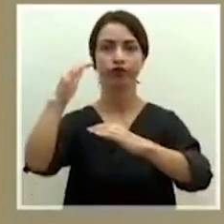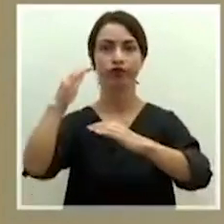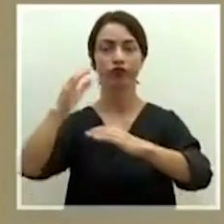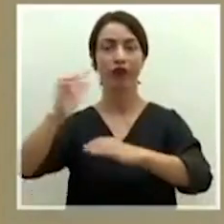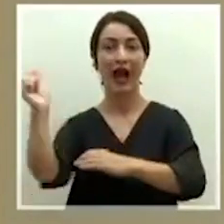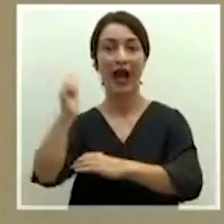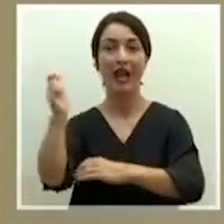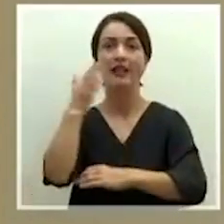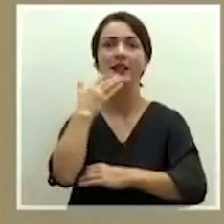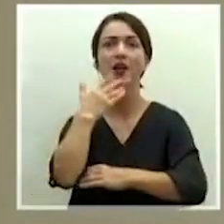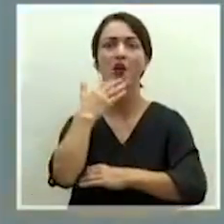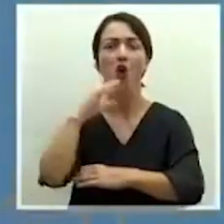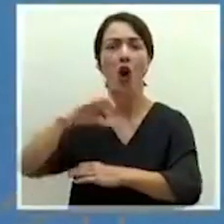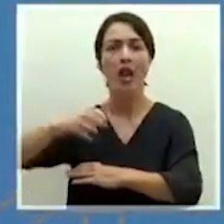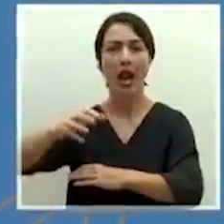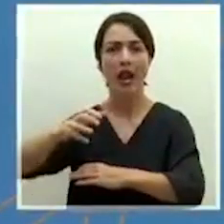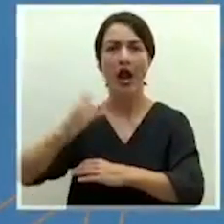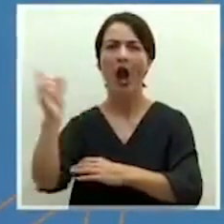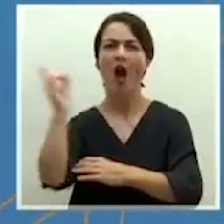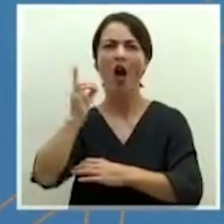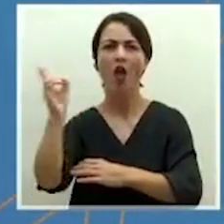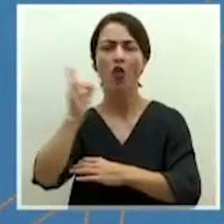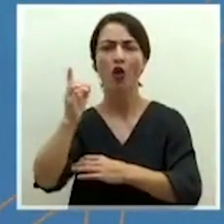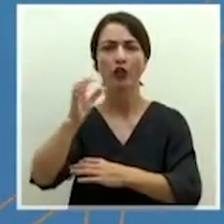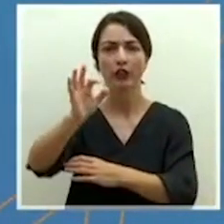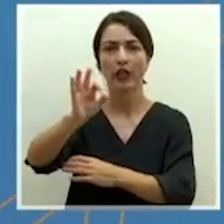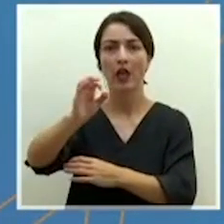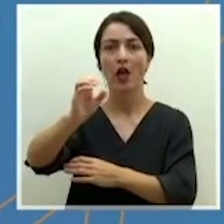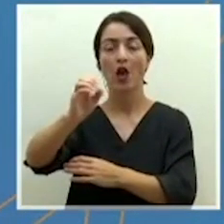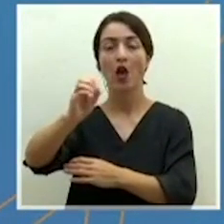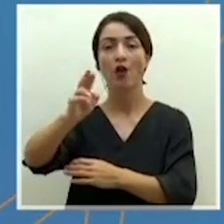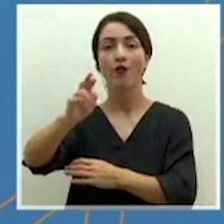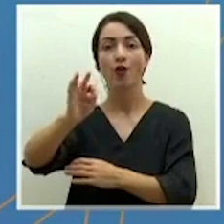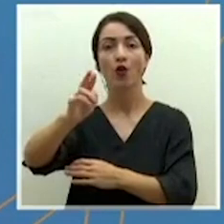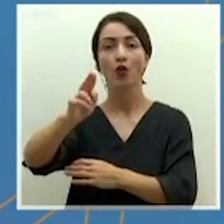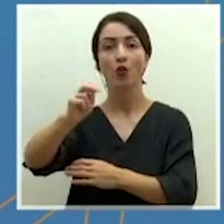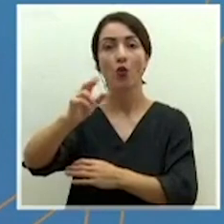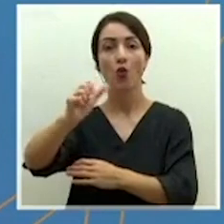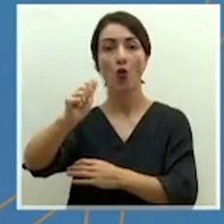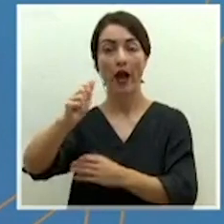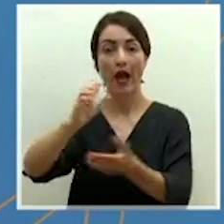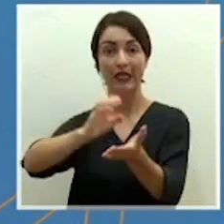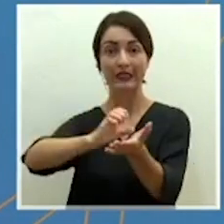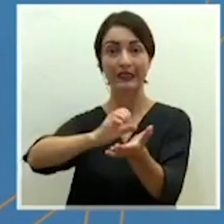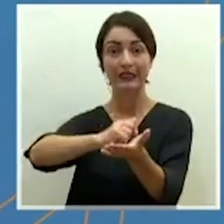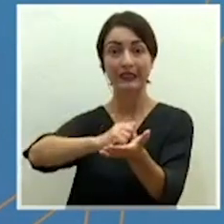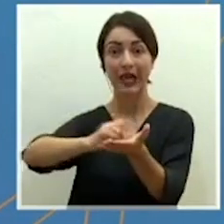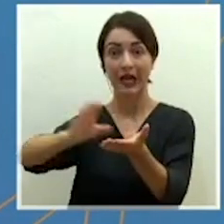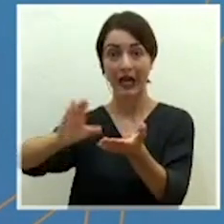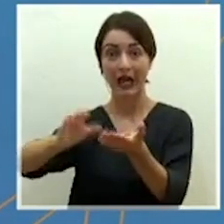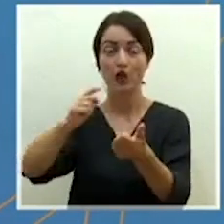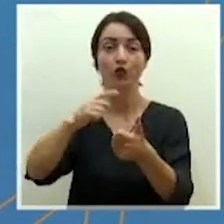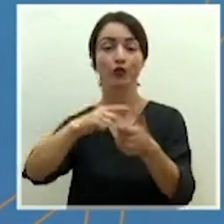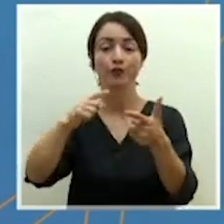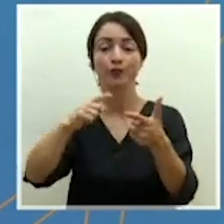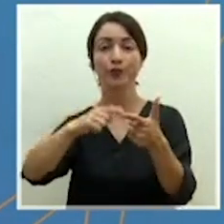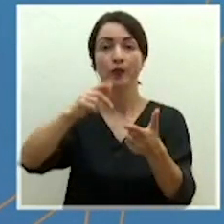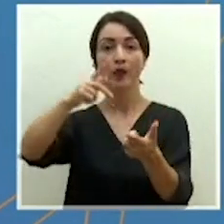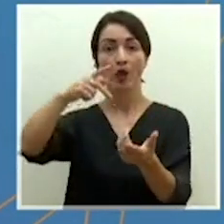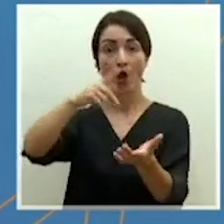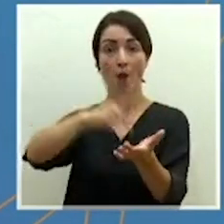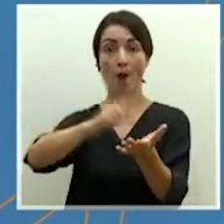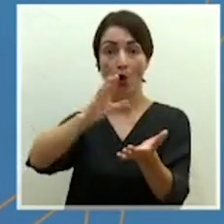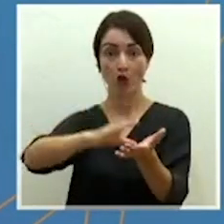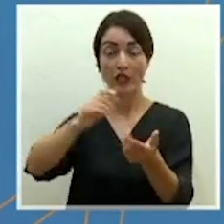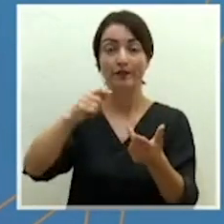naranja para el distrito de La Fortuna de San Carlos, los cantones de Pocosí, todo el